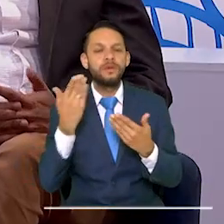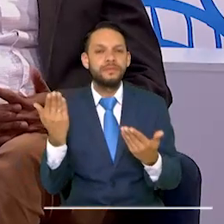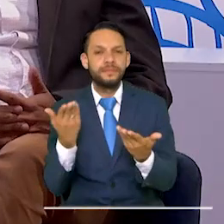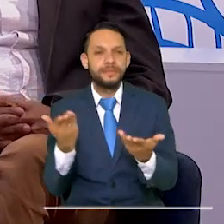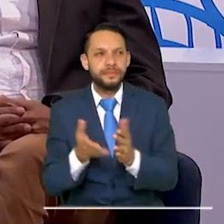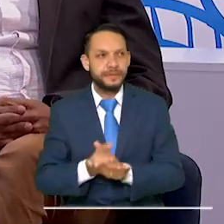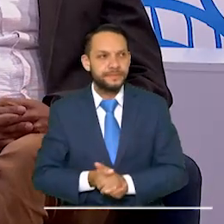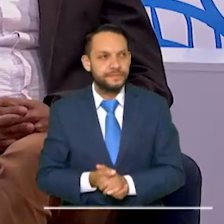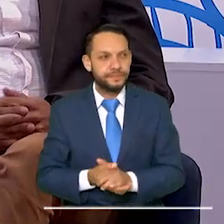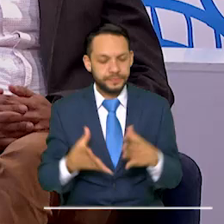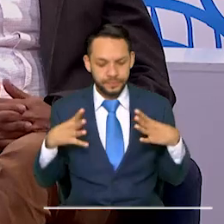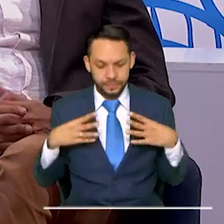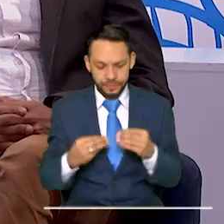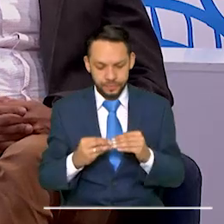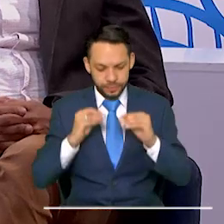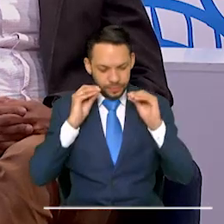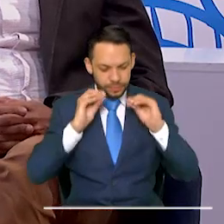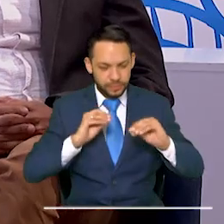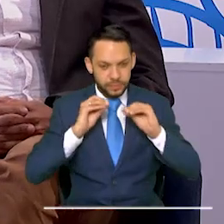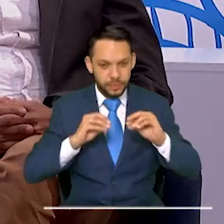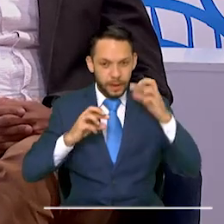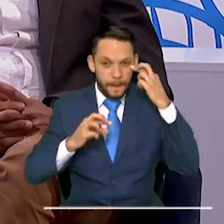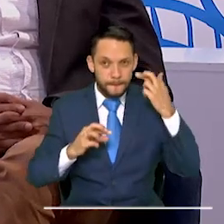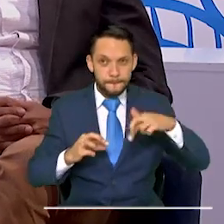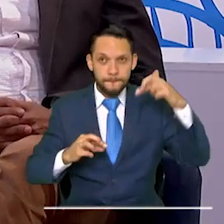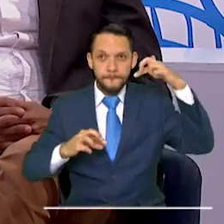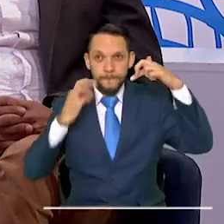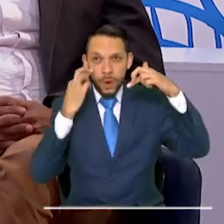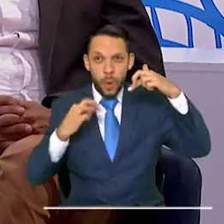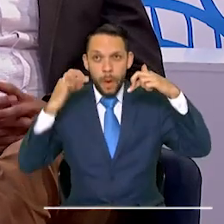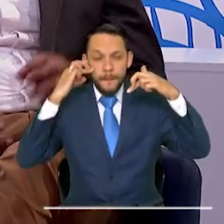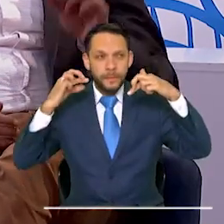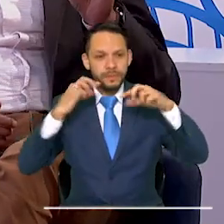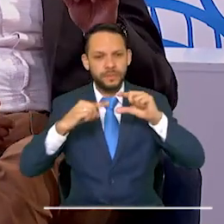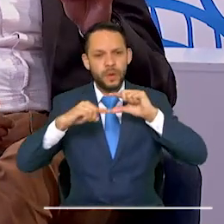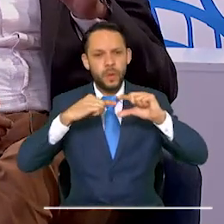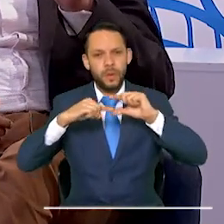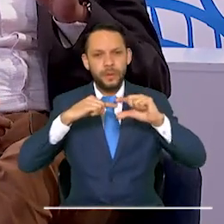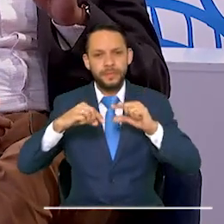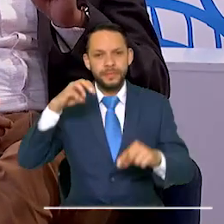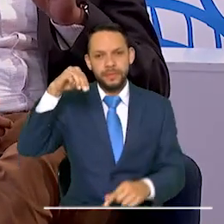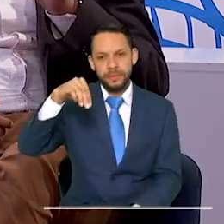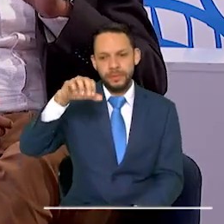los profesionales que estén interesados pueden escribir al correo electrónico